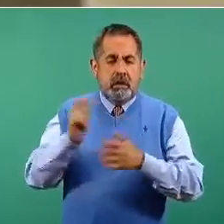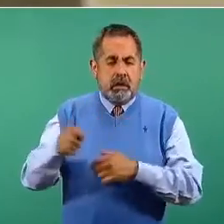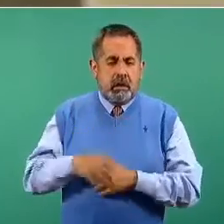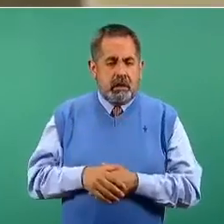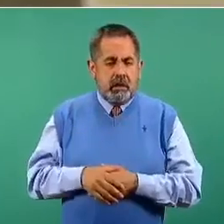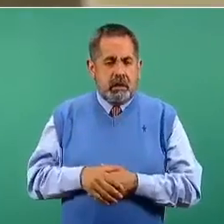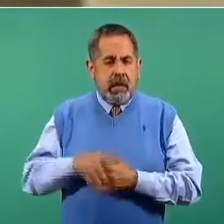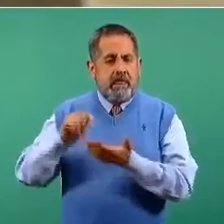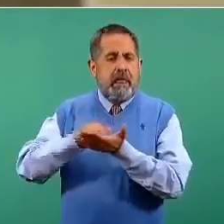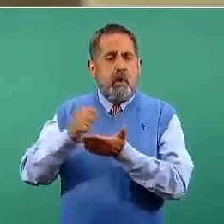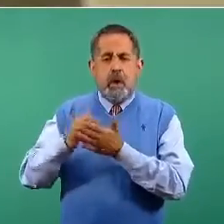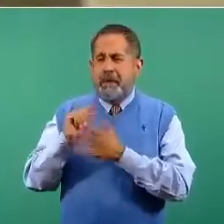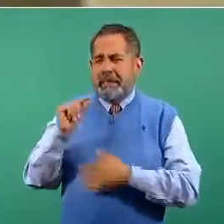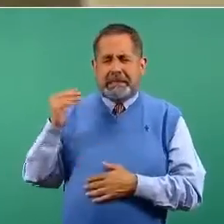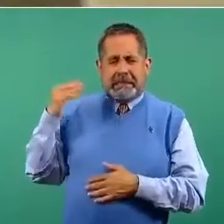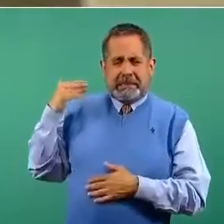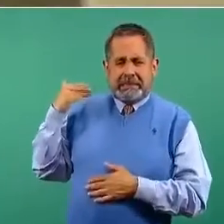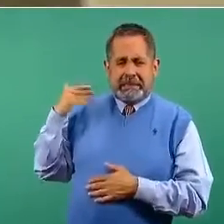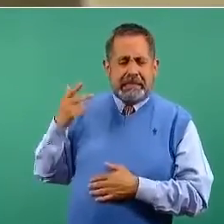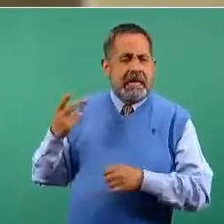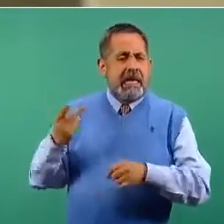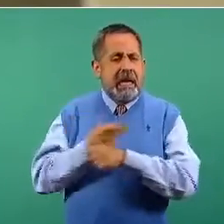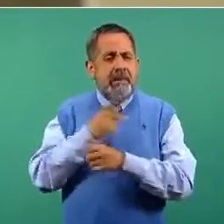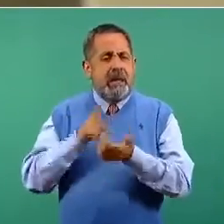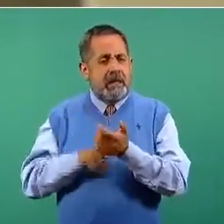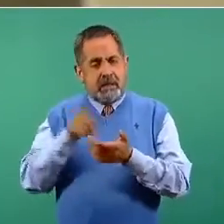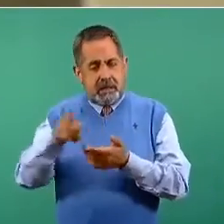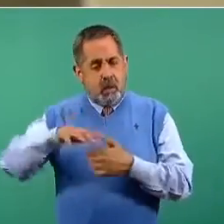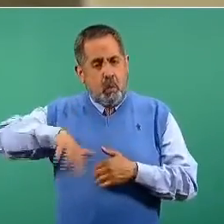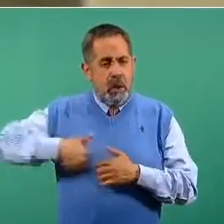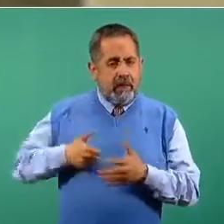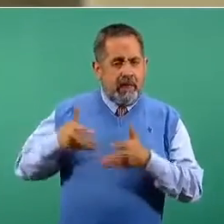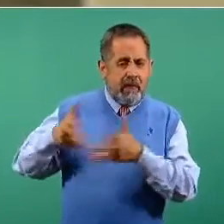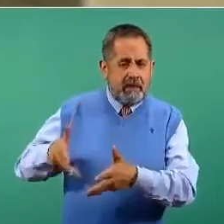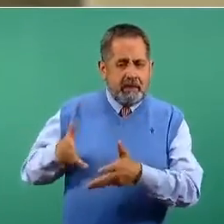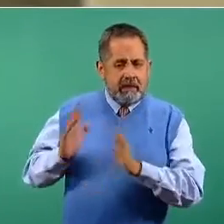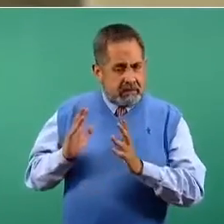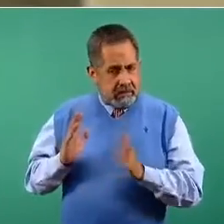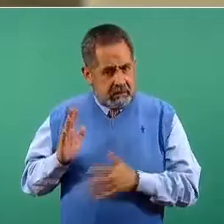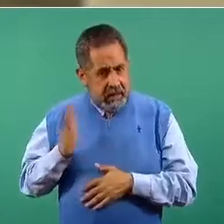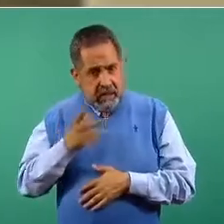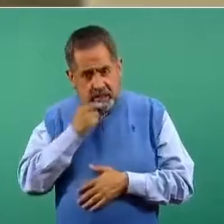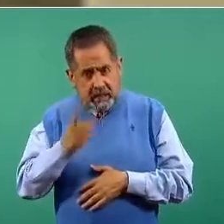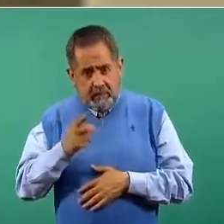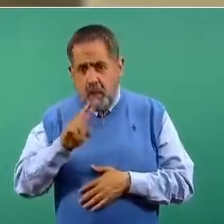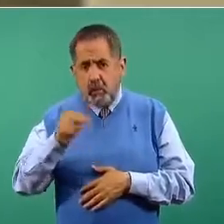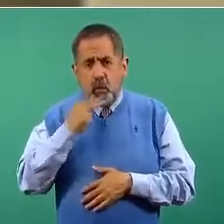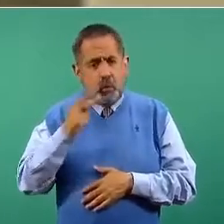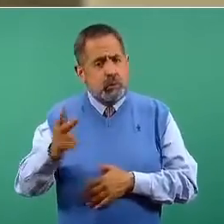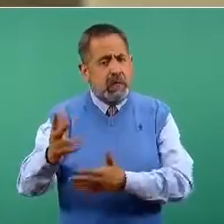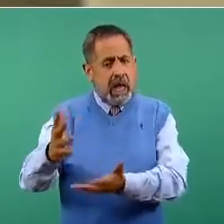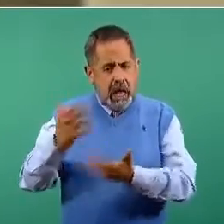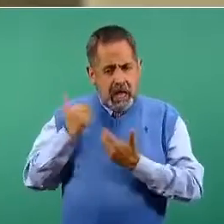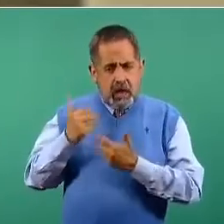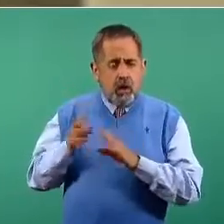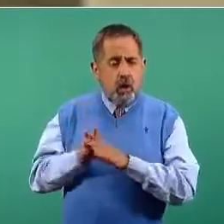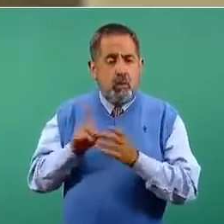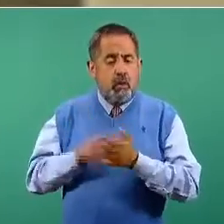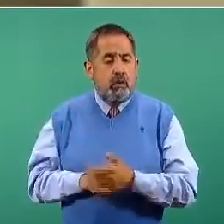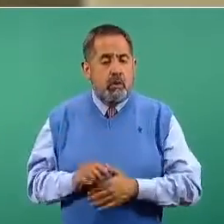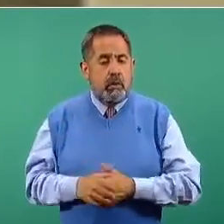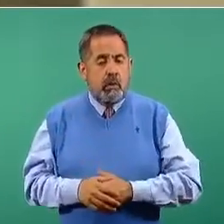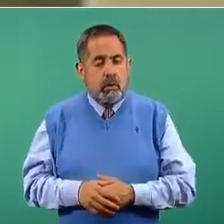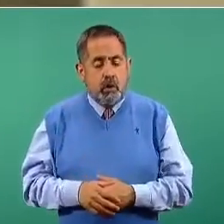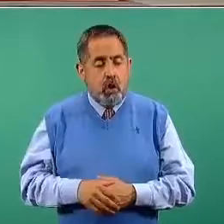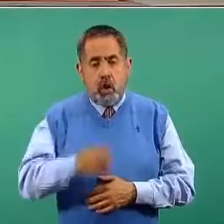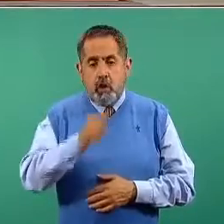en Tamaulipas es reciente, entonces, ¿qué pasa con esas vacunas guardadas? Ya les dijeron, las vamos a regresar y vamos a... No tengo